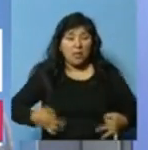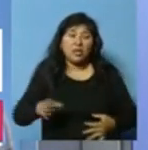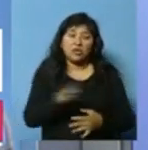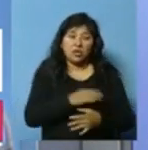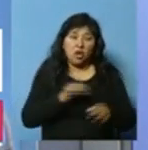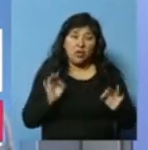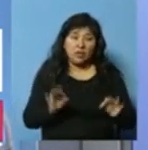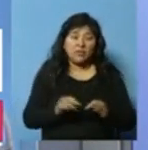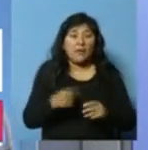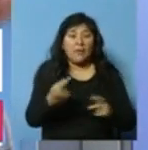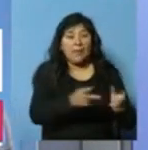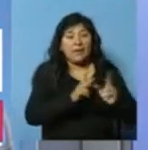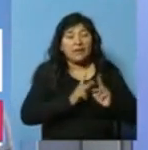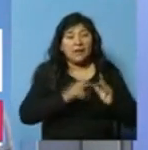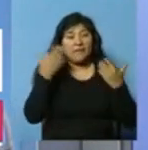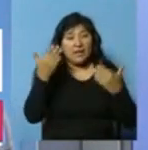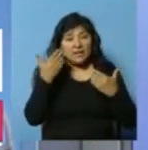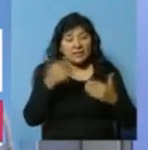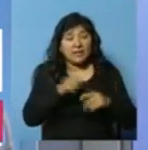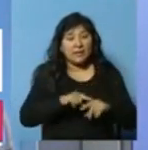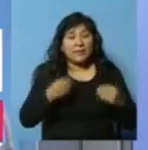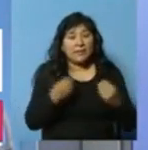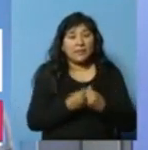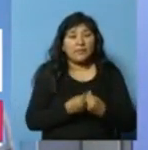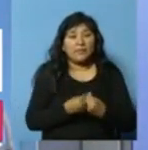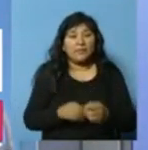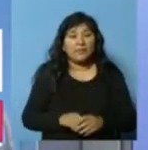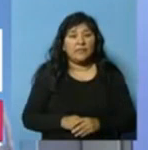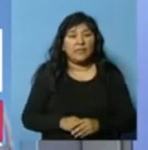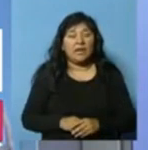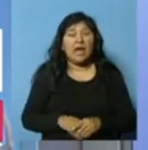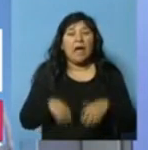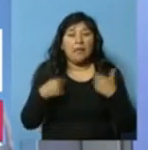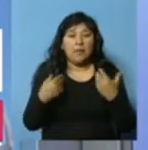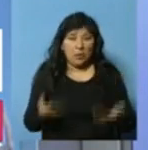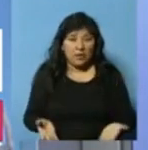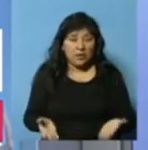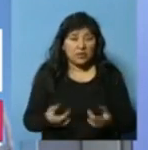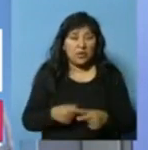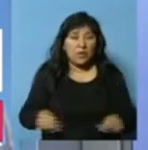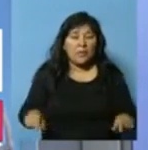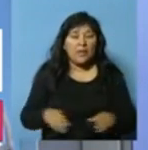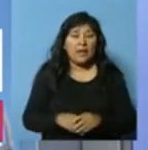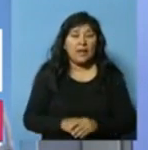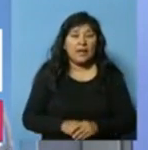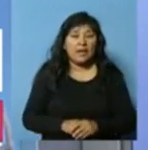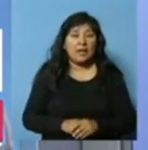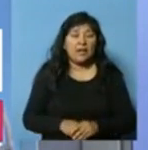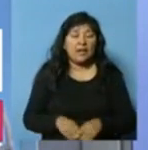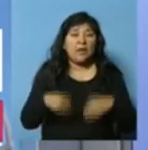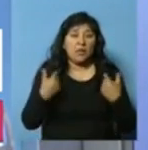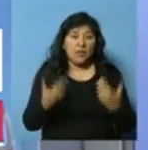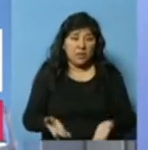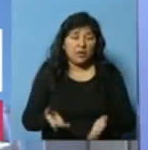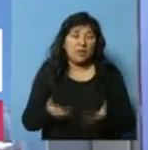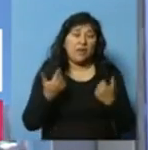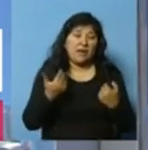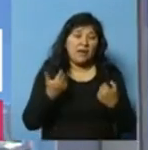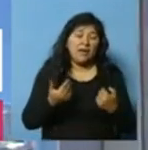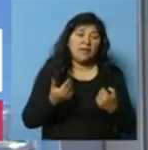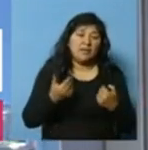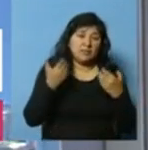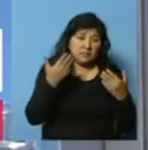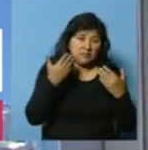negocio felicitados por nación no sellado así que apoyo por favor para felicitar a los chicos